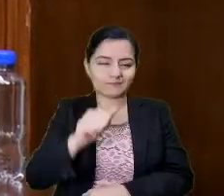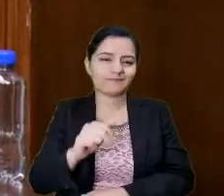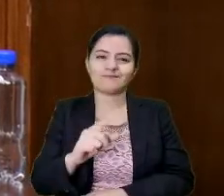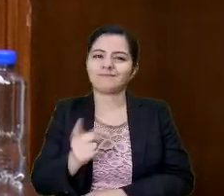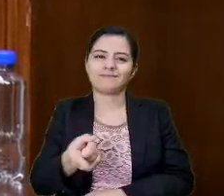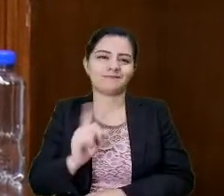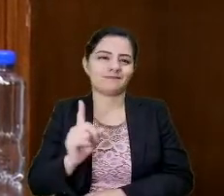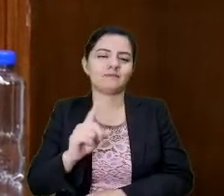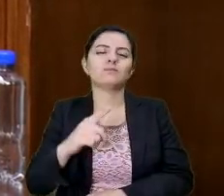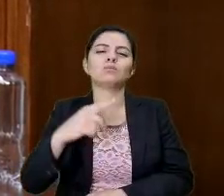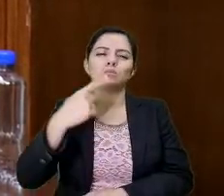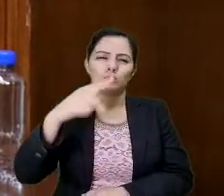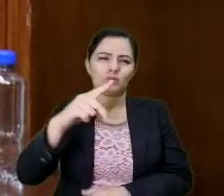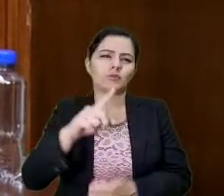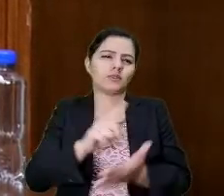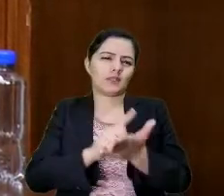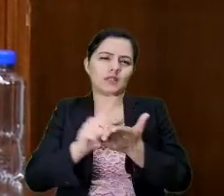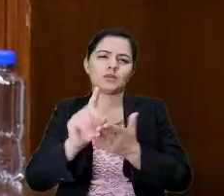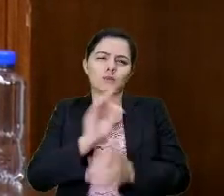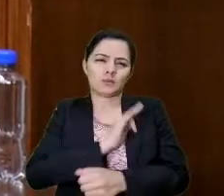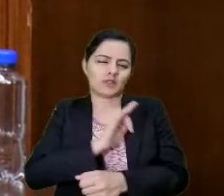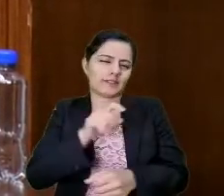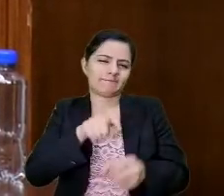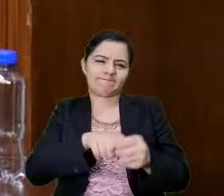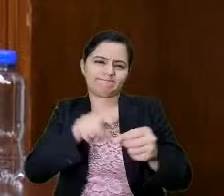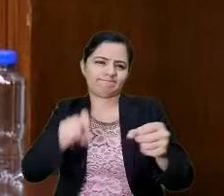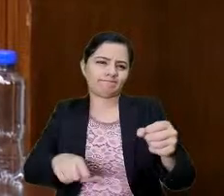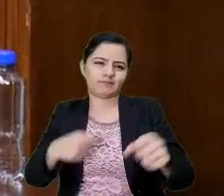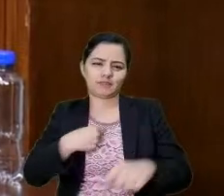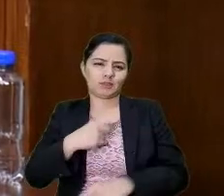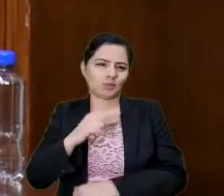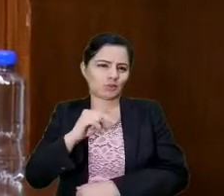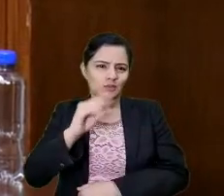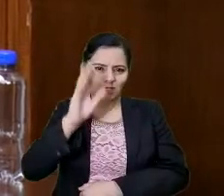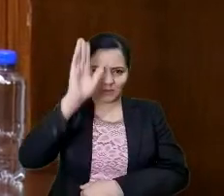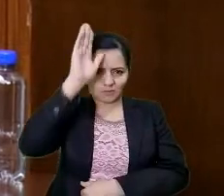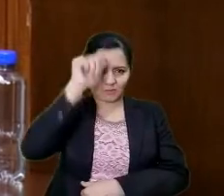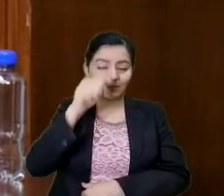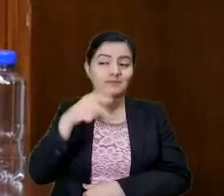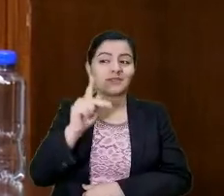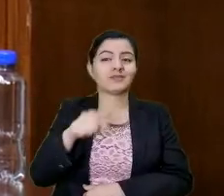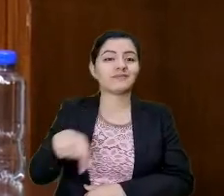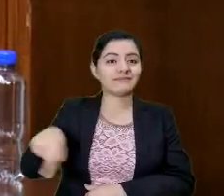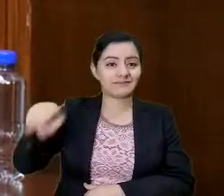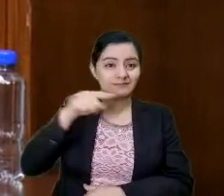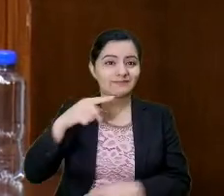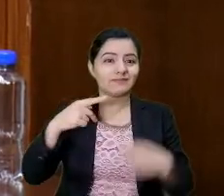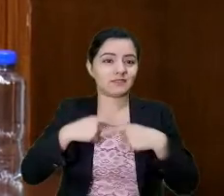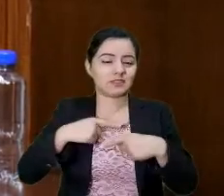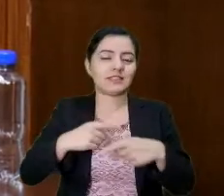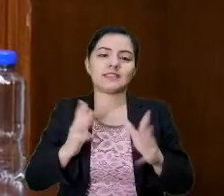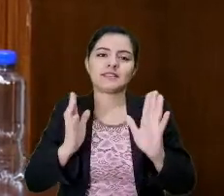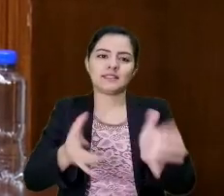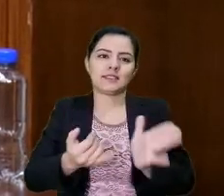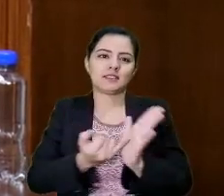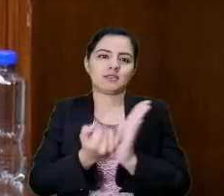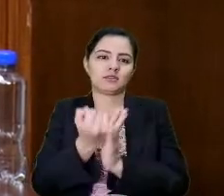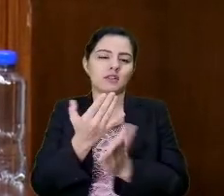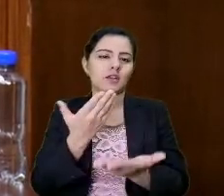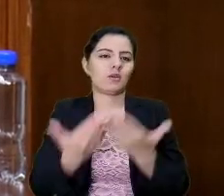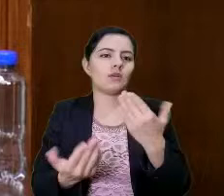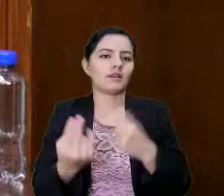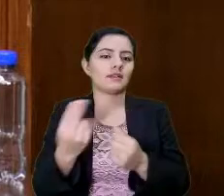derecho a disentir, pero el pueblo decidió y hoy nos toca continuar con el proceso transformador que nos dejó